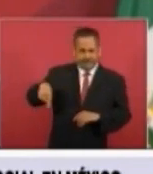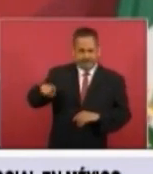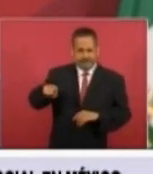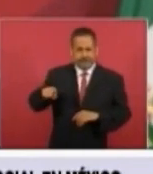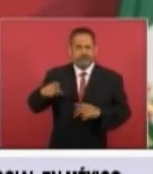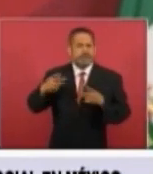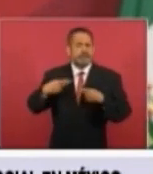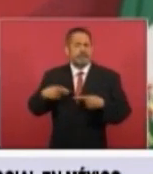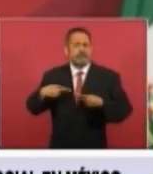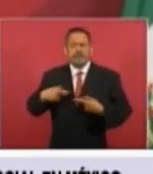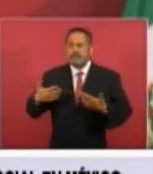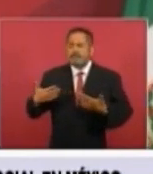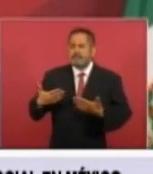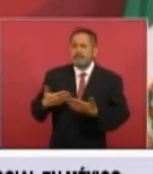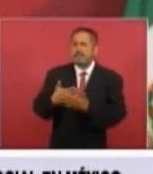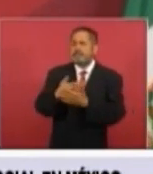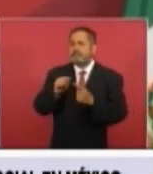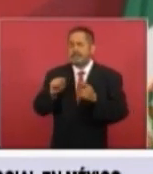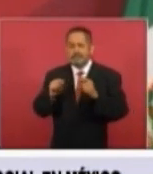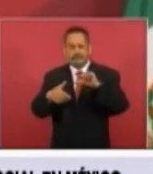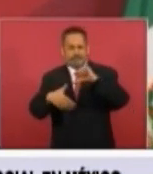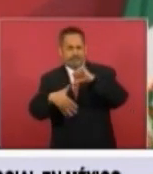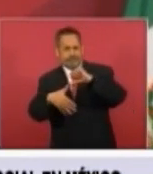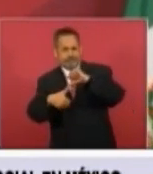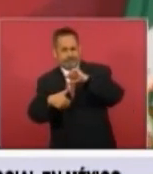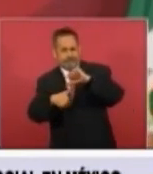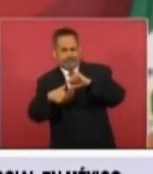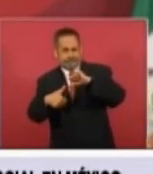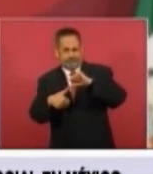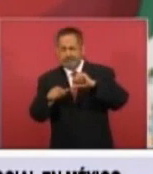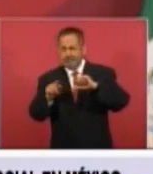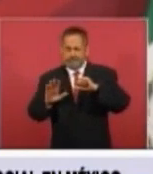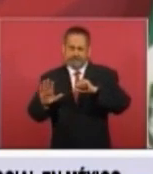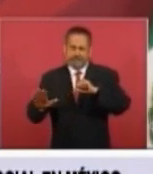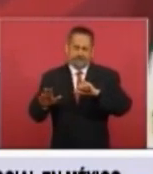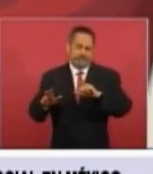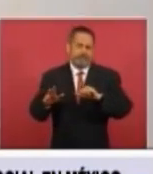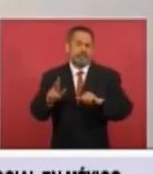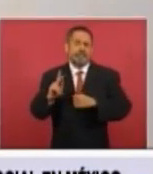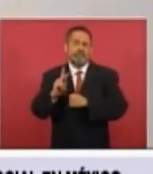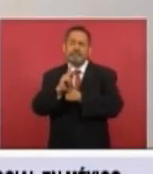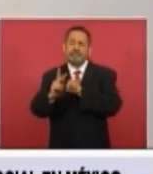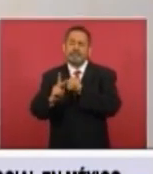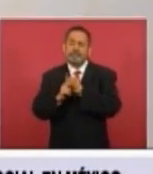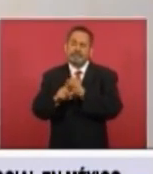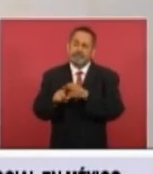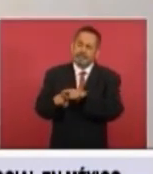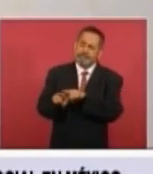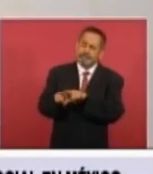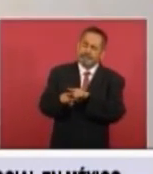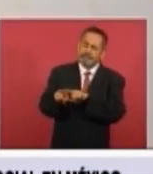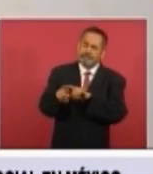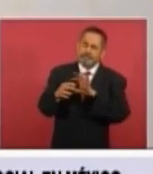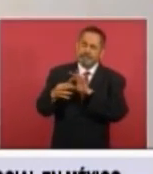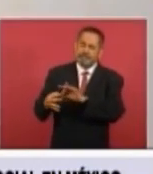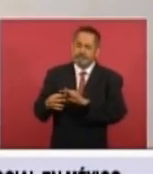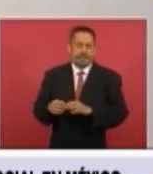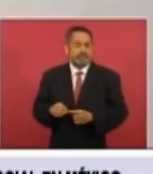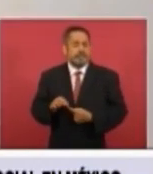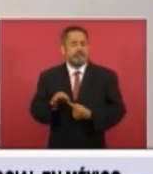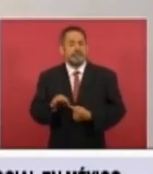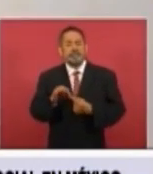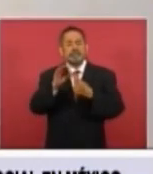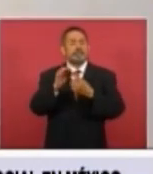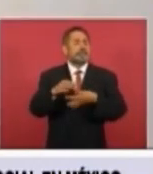los pueblos hermanos de centroamérica destacó que en el caso